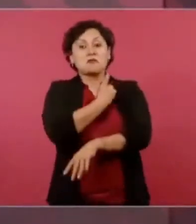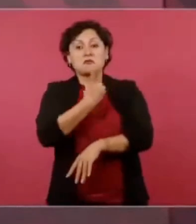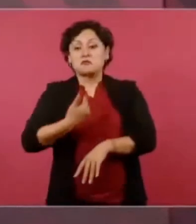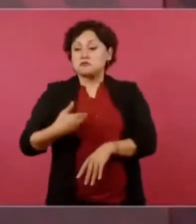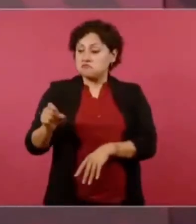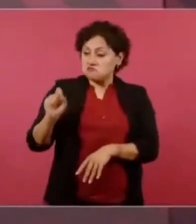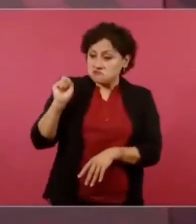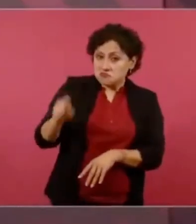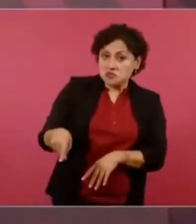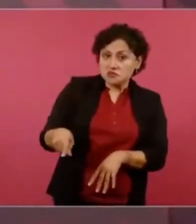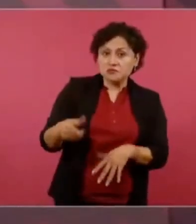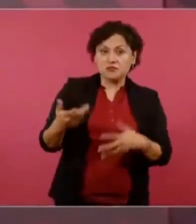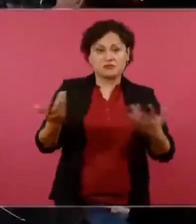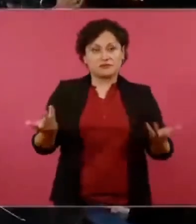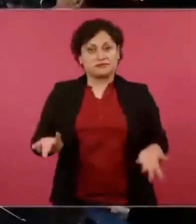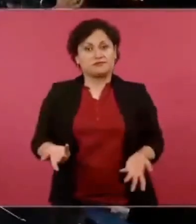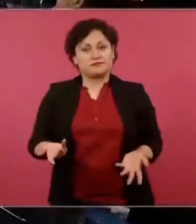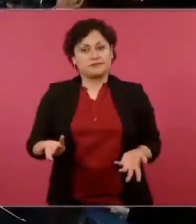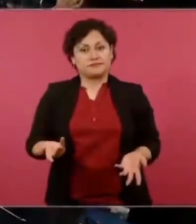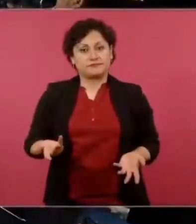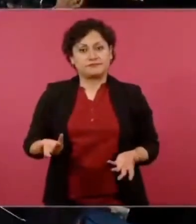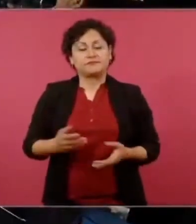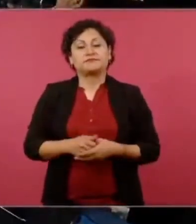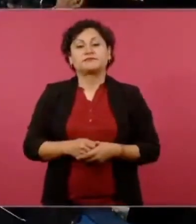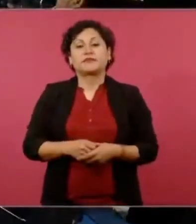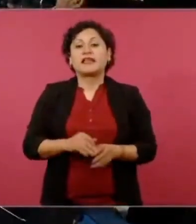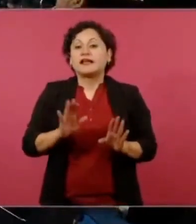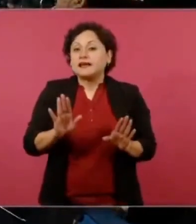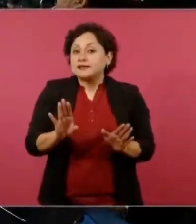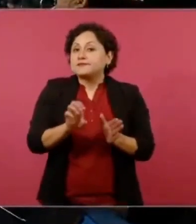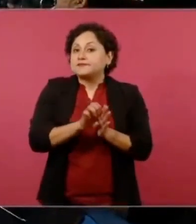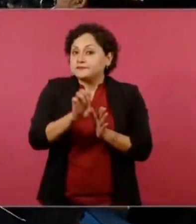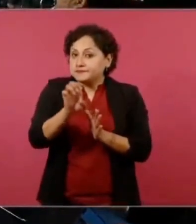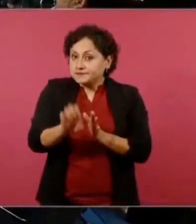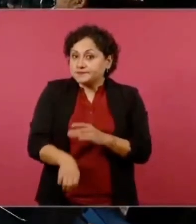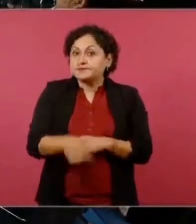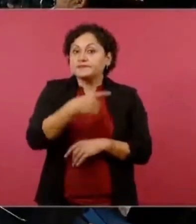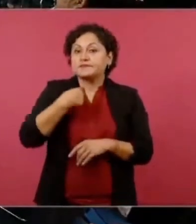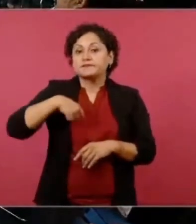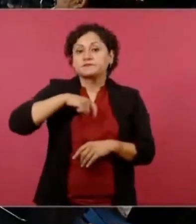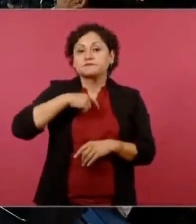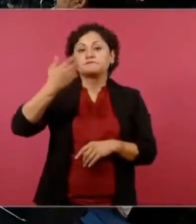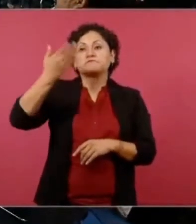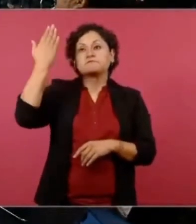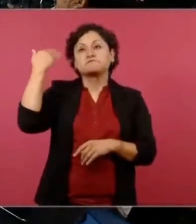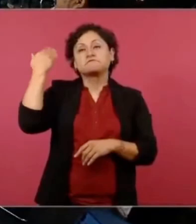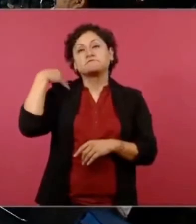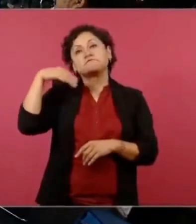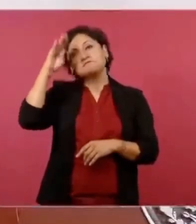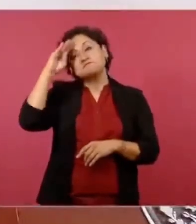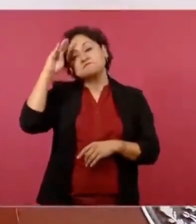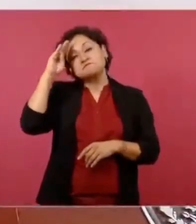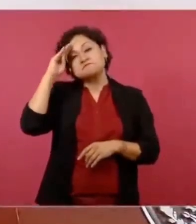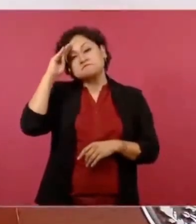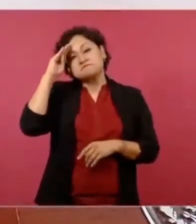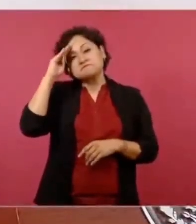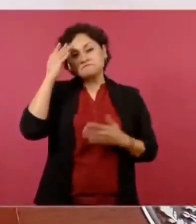Hablábamos entonces que la única diferencia que podía haber,